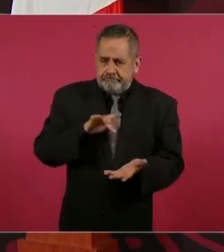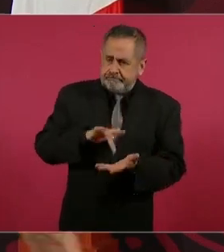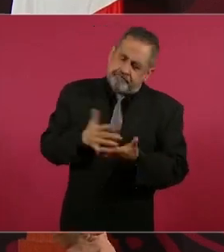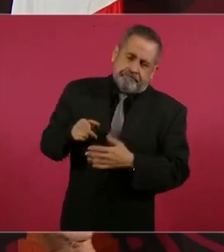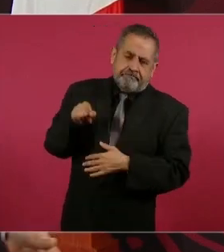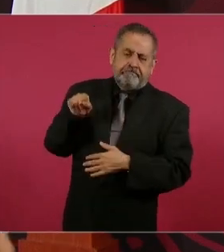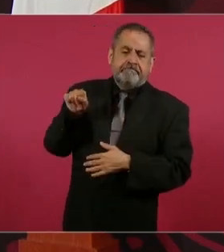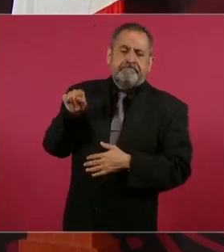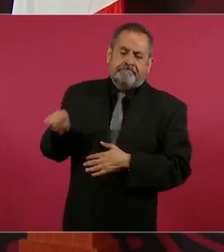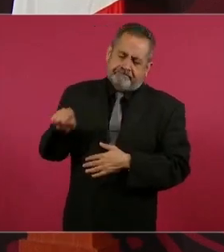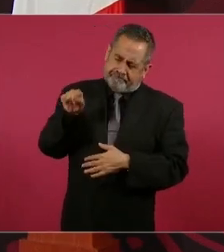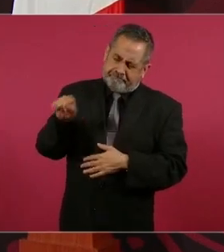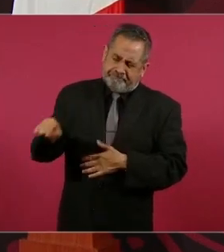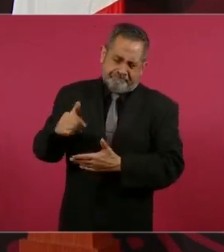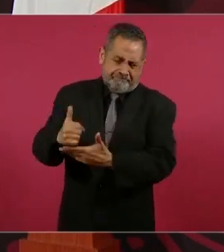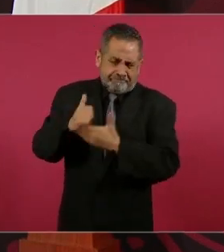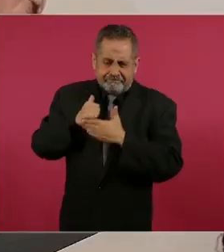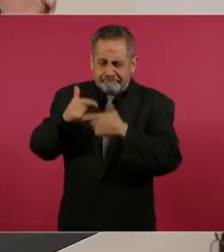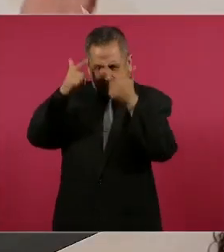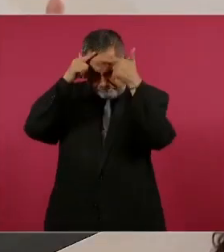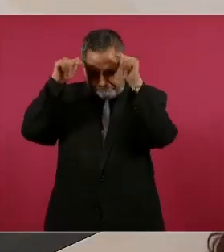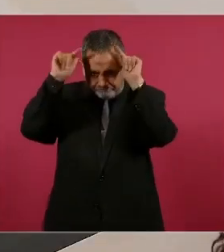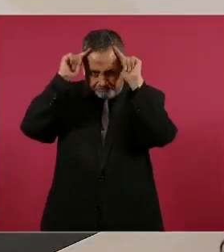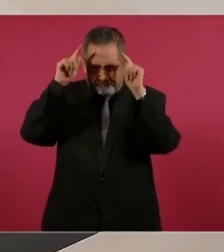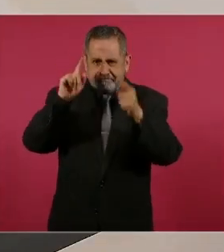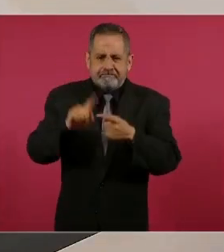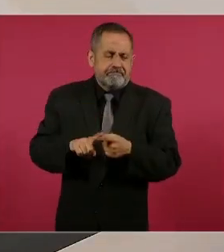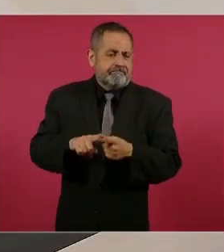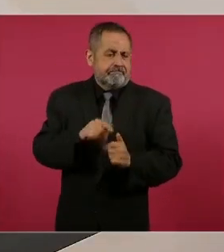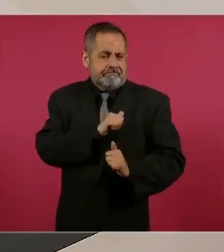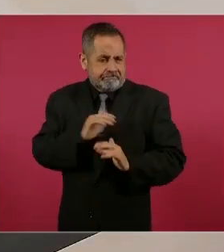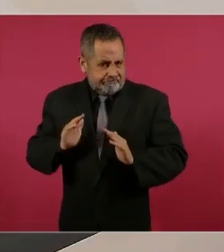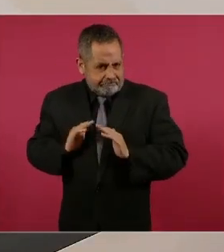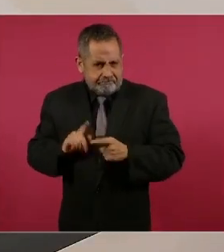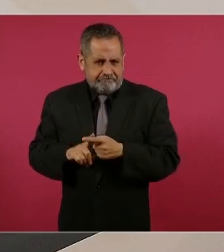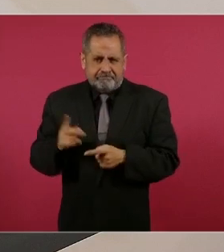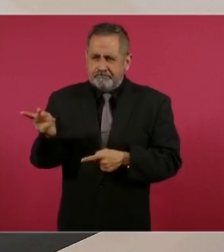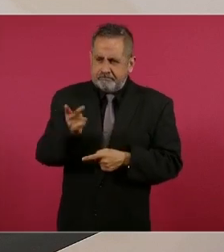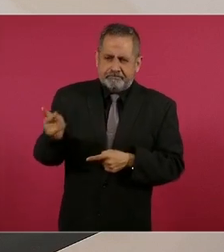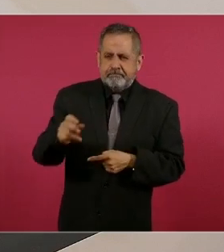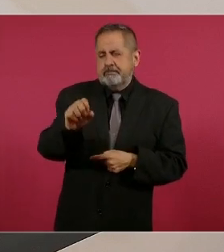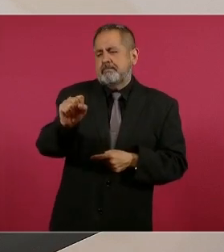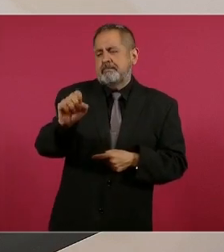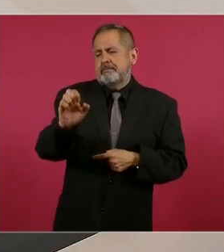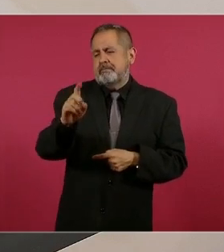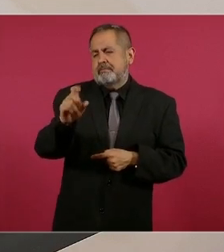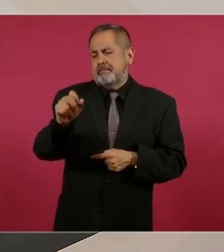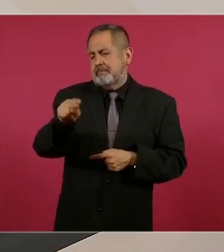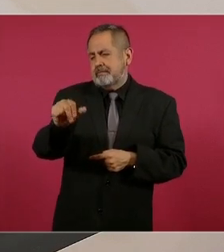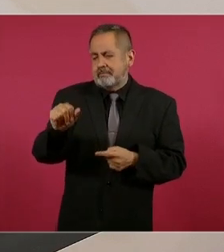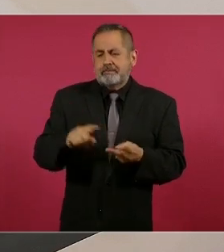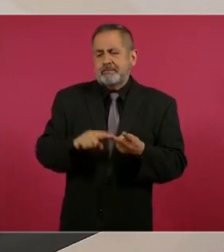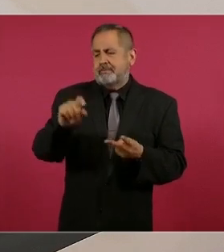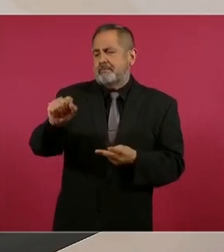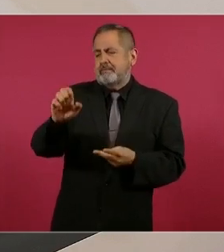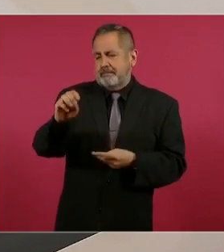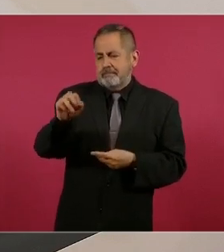Y nos ayudaron Marina y nos ayudó la Secretaría de la Defensa. Y